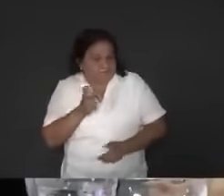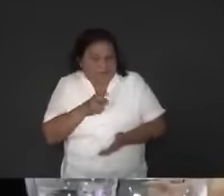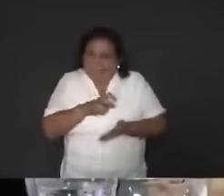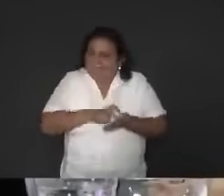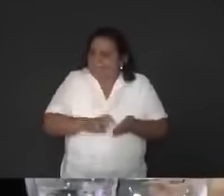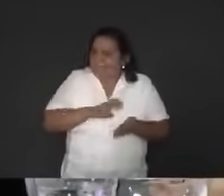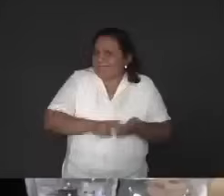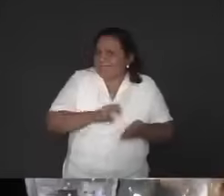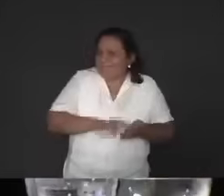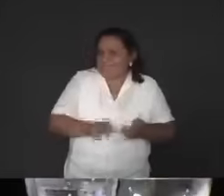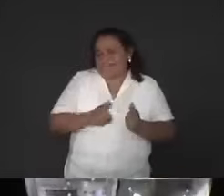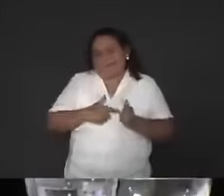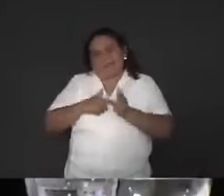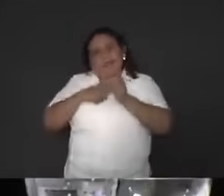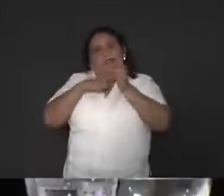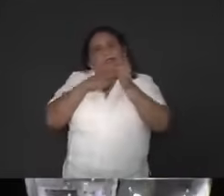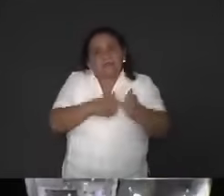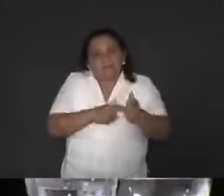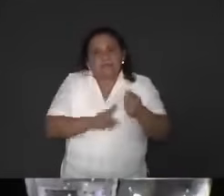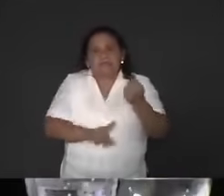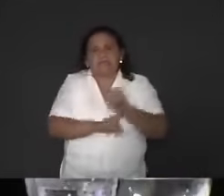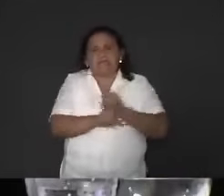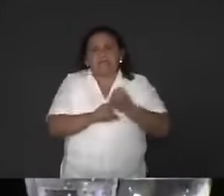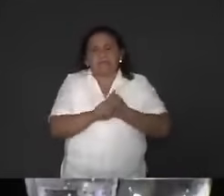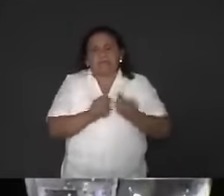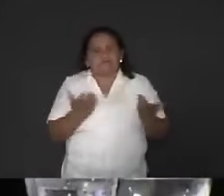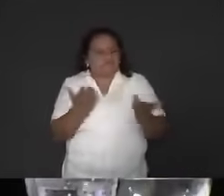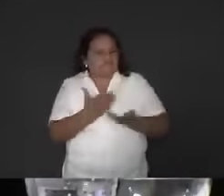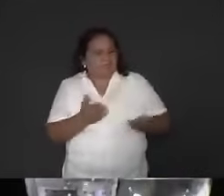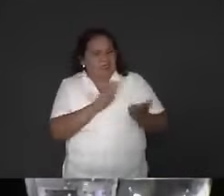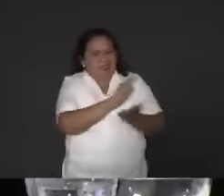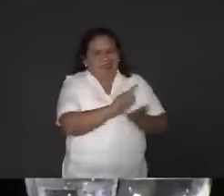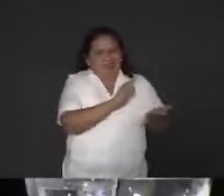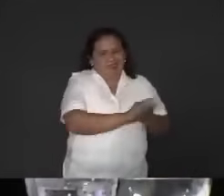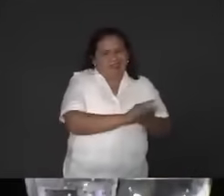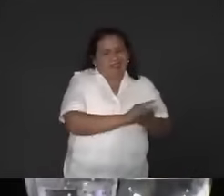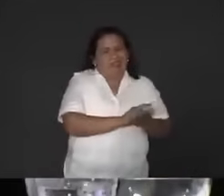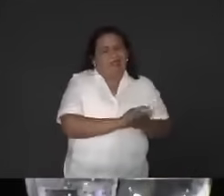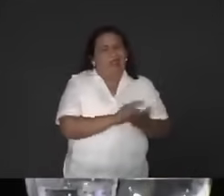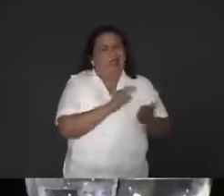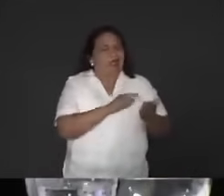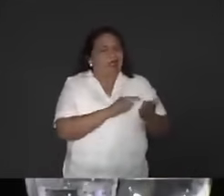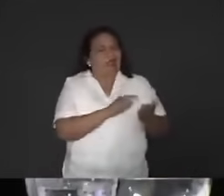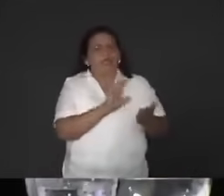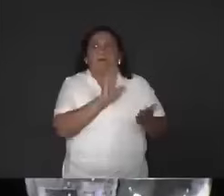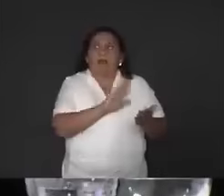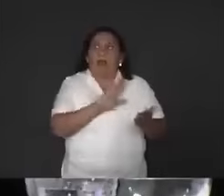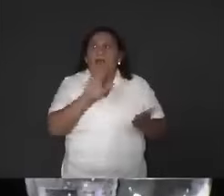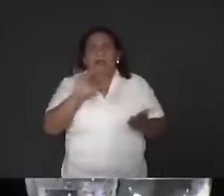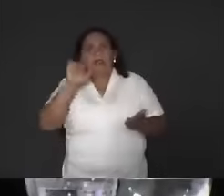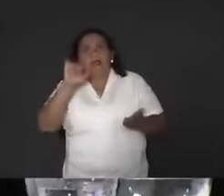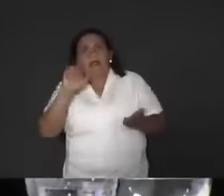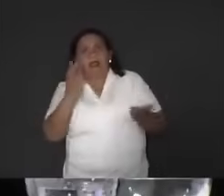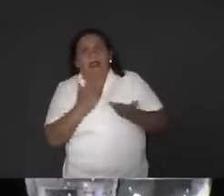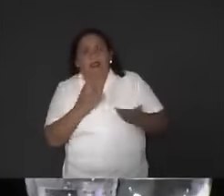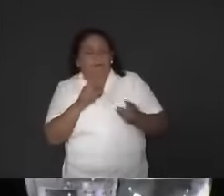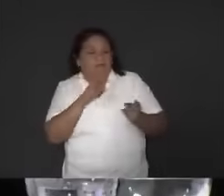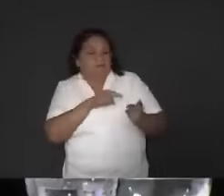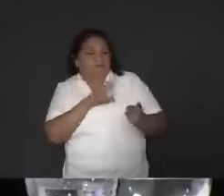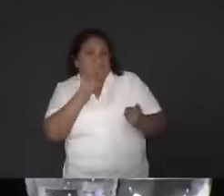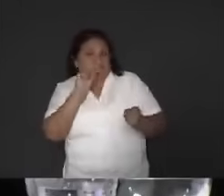va a seguir el problema. Creamos leyes y hacemos el disimulo de que estamos haciendo las cosas, pero no se